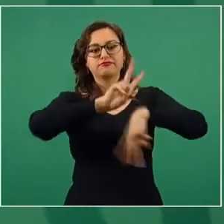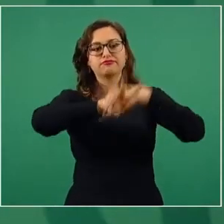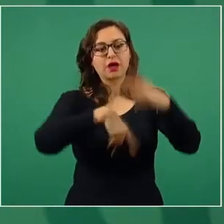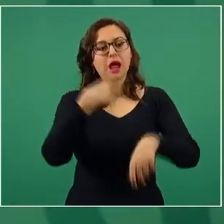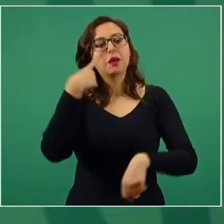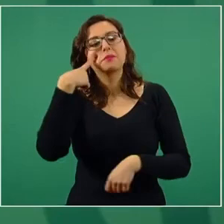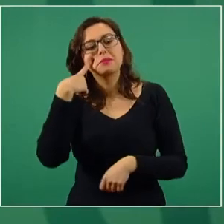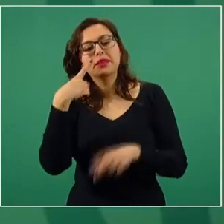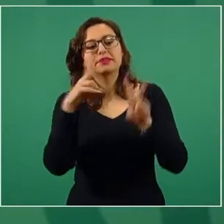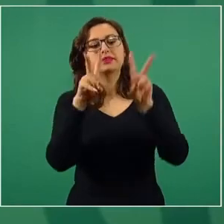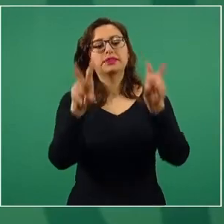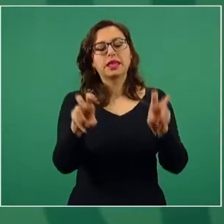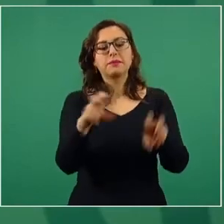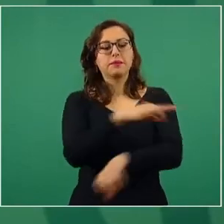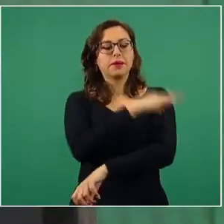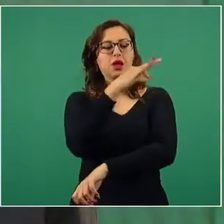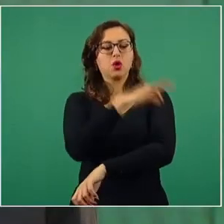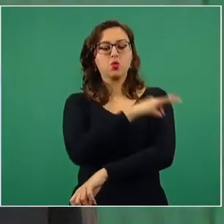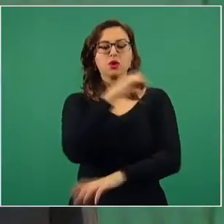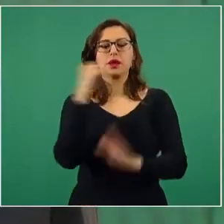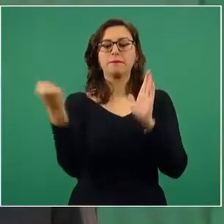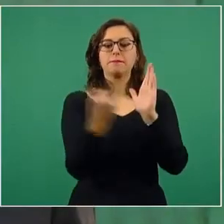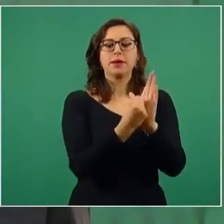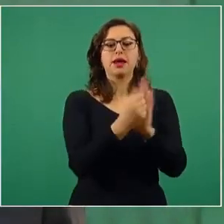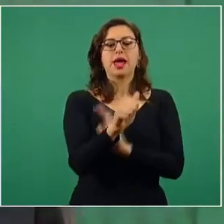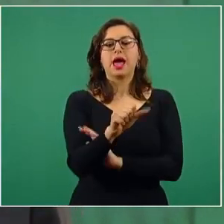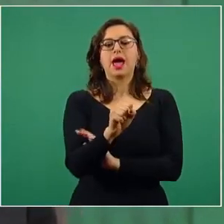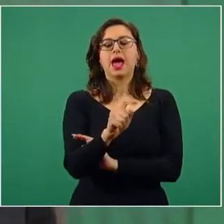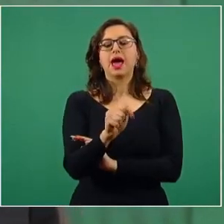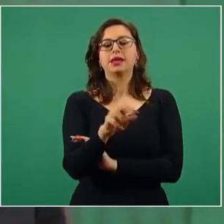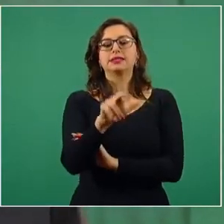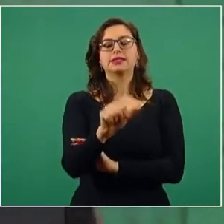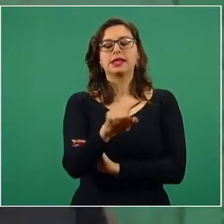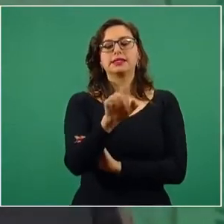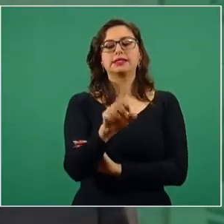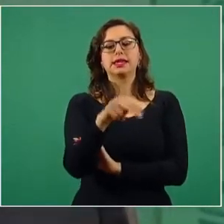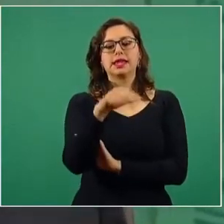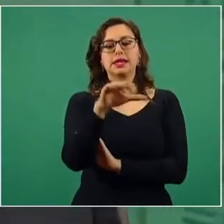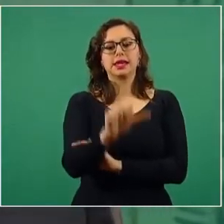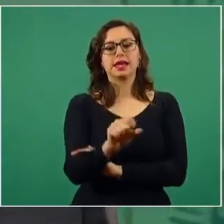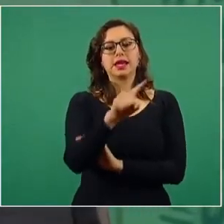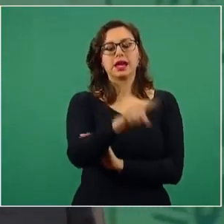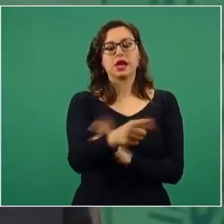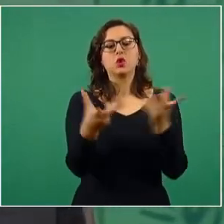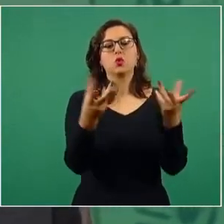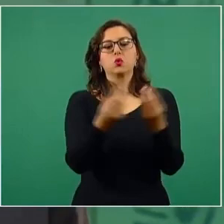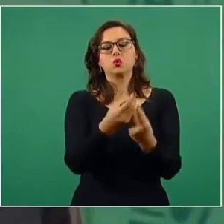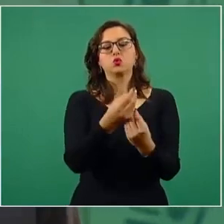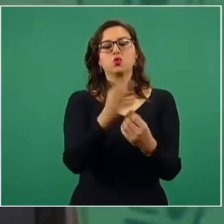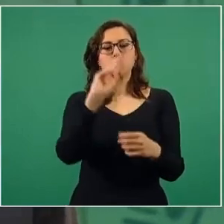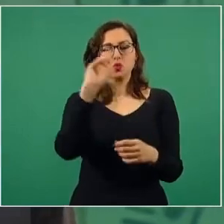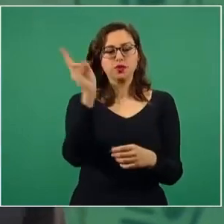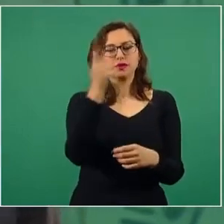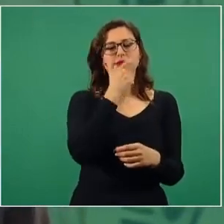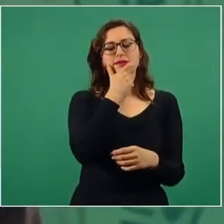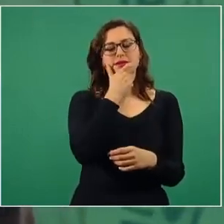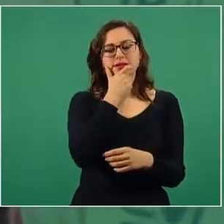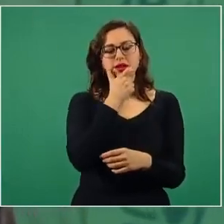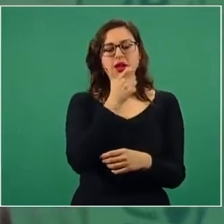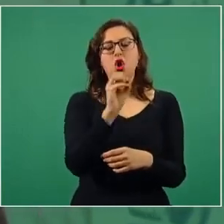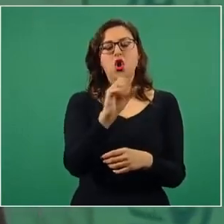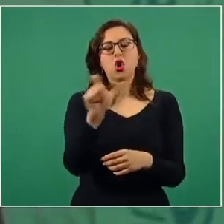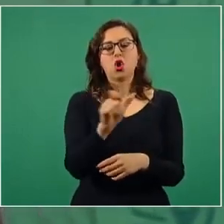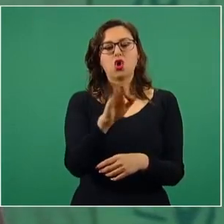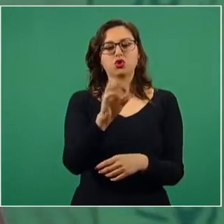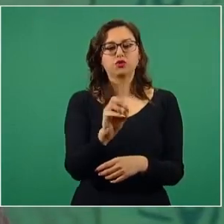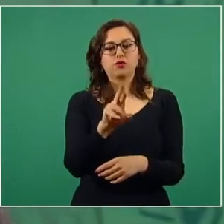vacuna AstraZeneca, que es una vacuna de la Universidad de Oxford, pero